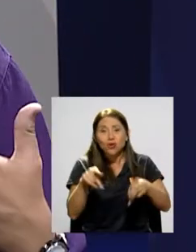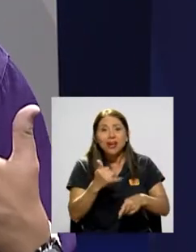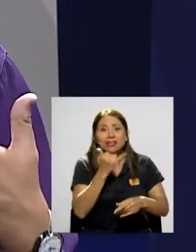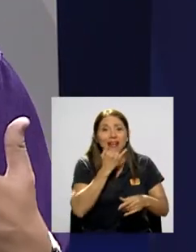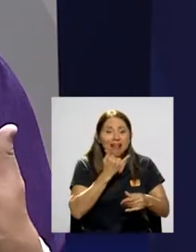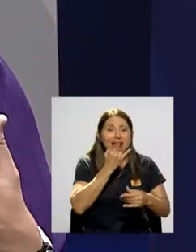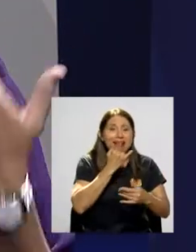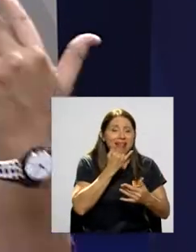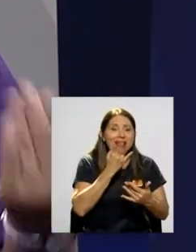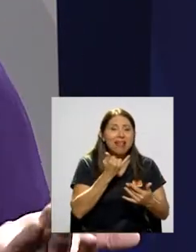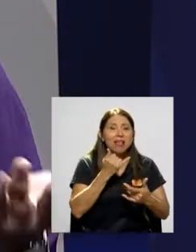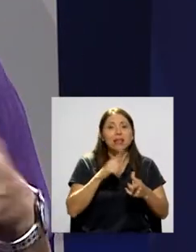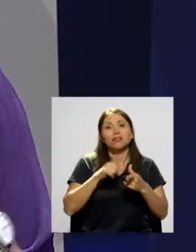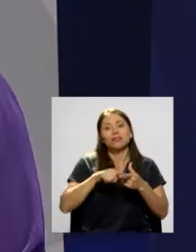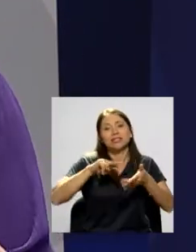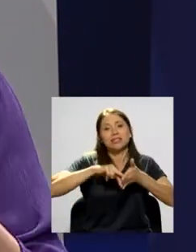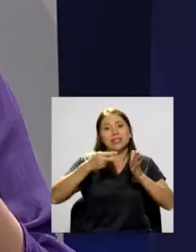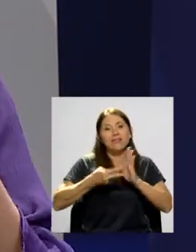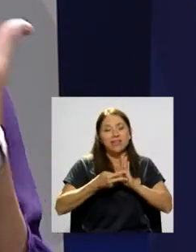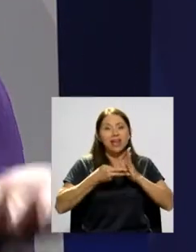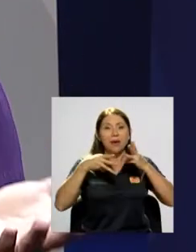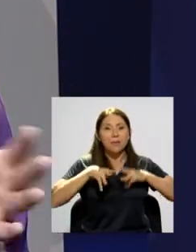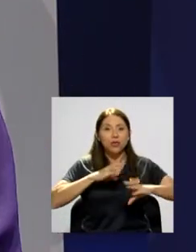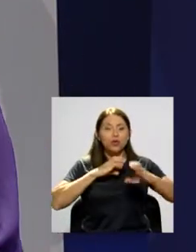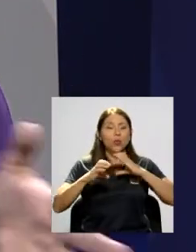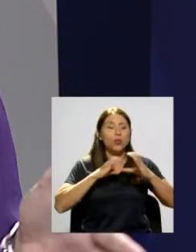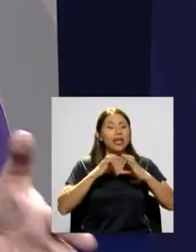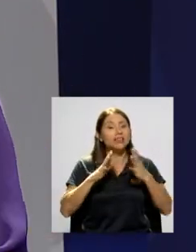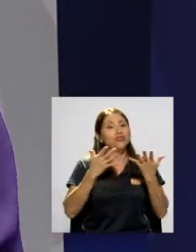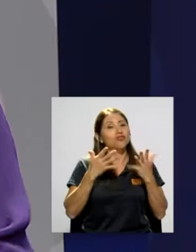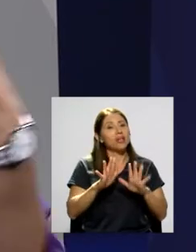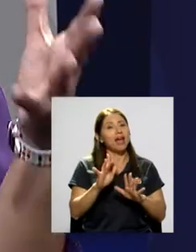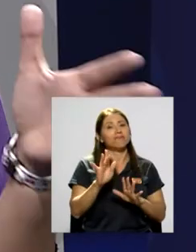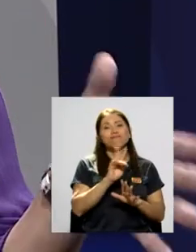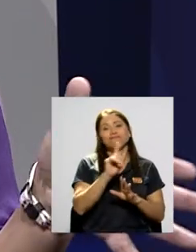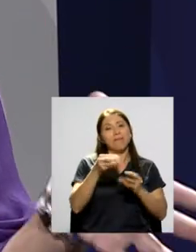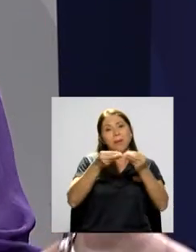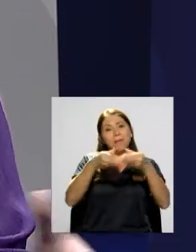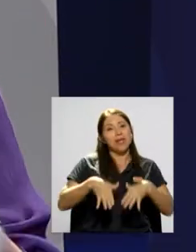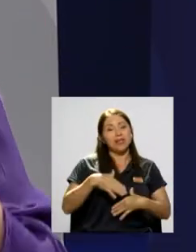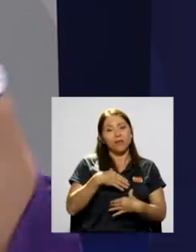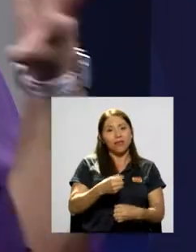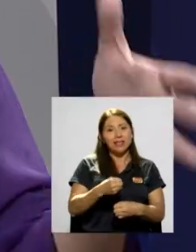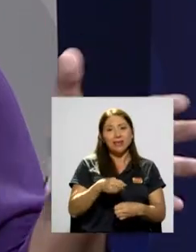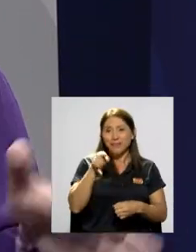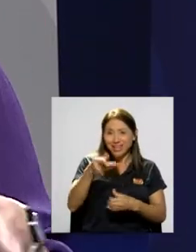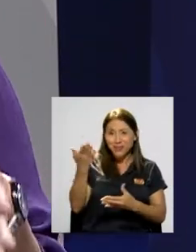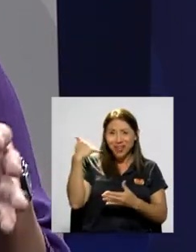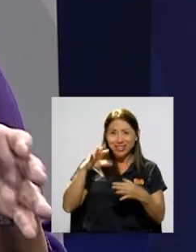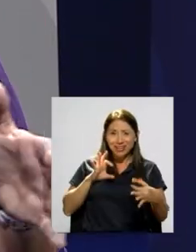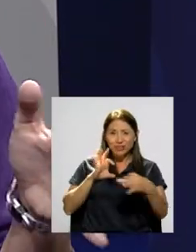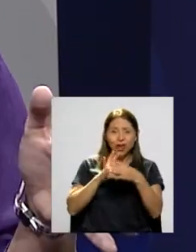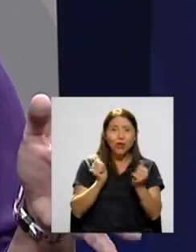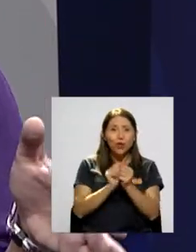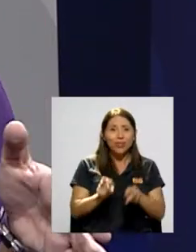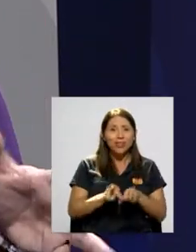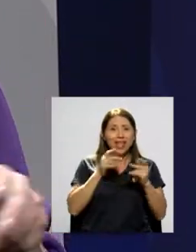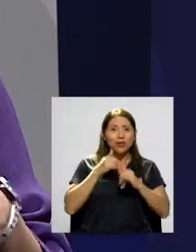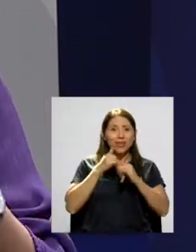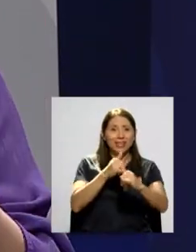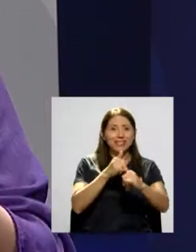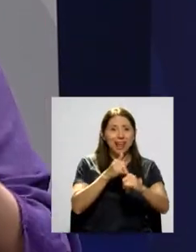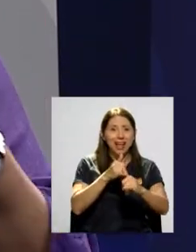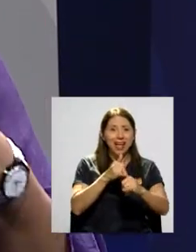perdiendo credibilidad, ¿verdad? Creo que uno de los ejemplos clásicos de esto tenía que ver con Diario Extra, que una vez había publicado Vaca tuvo